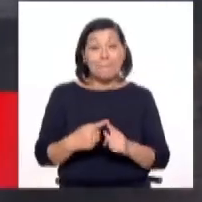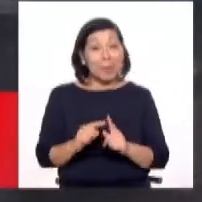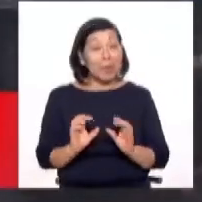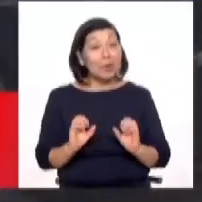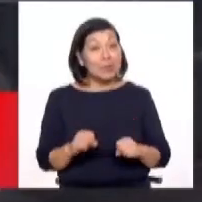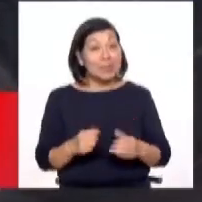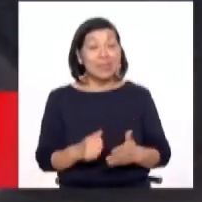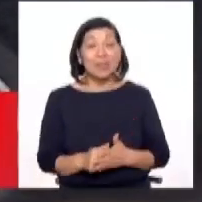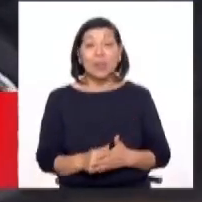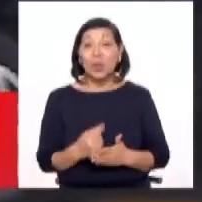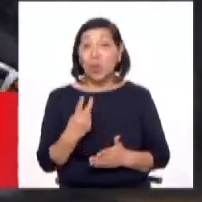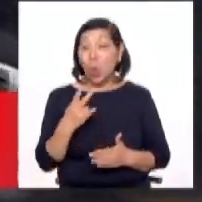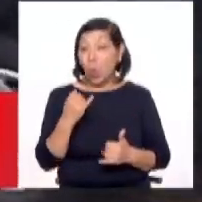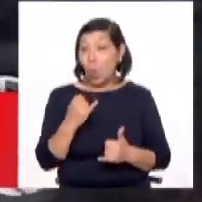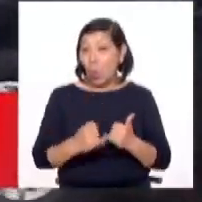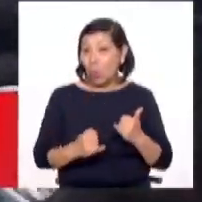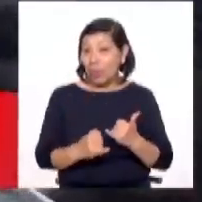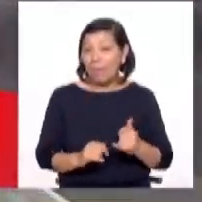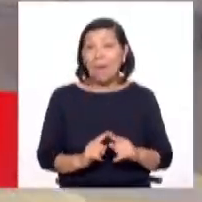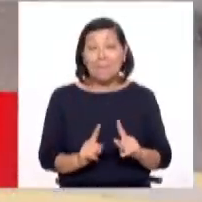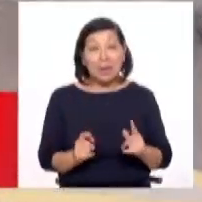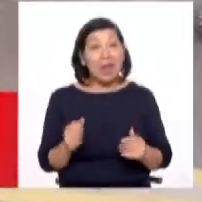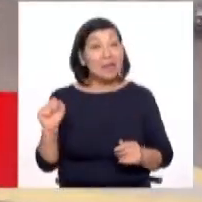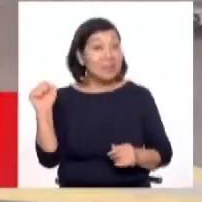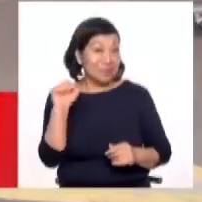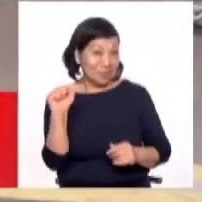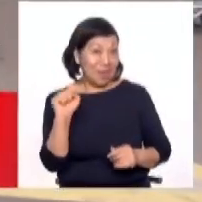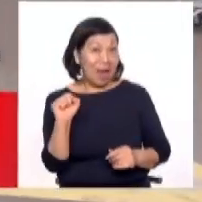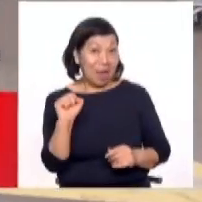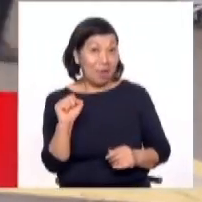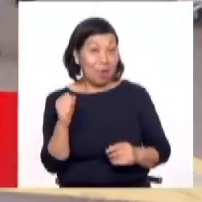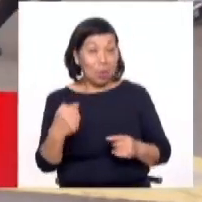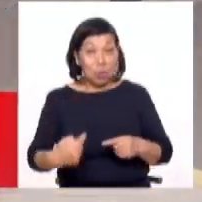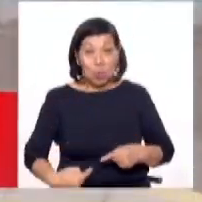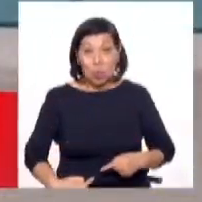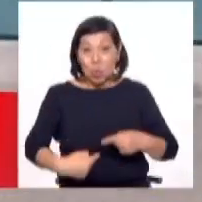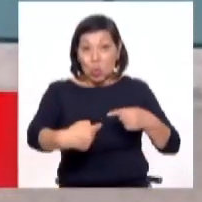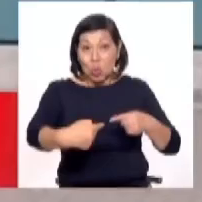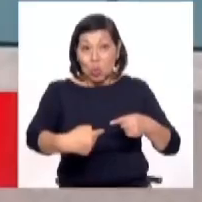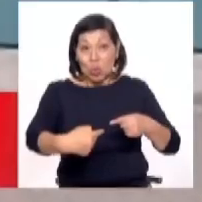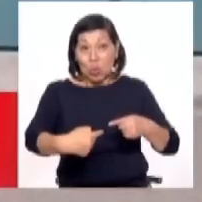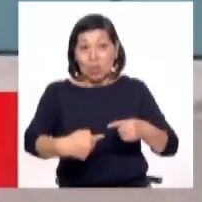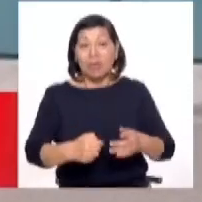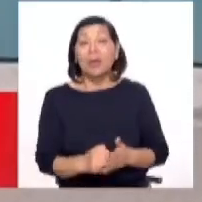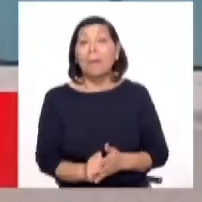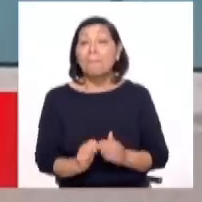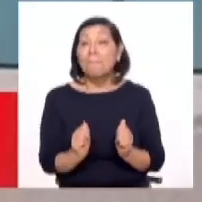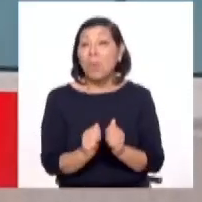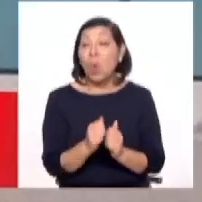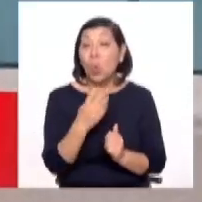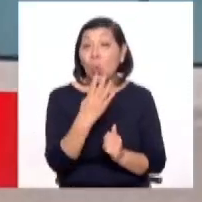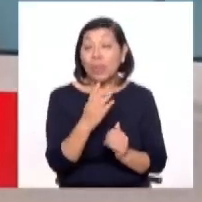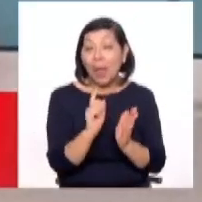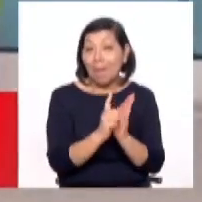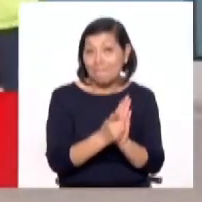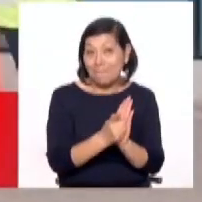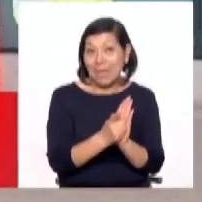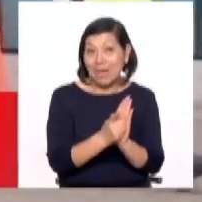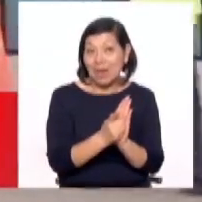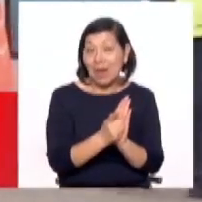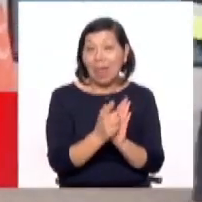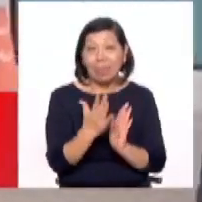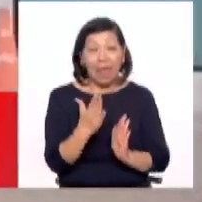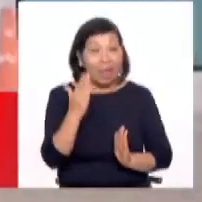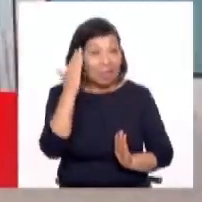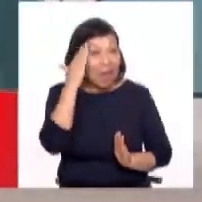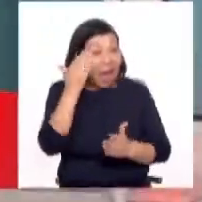tuvo actividad solo en los 2 últimos. El sábado enfrentó a Juventus, tuvo 44 minutos y 10